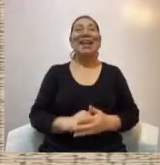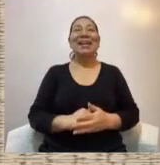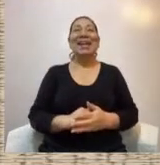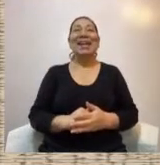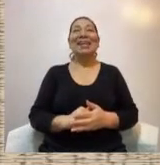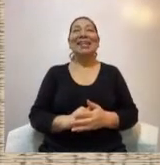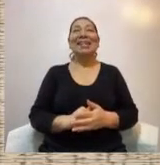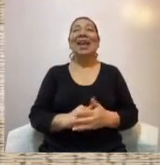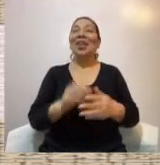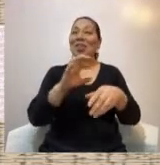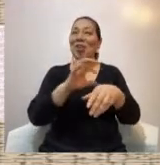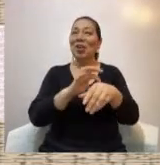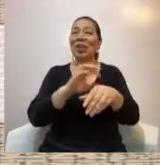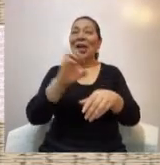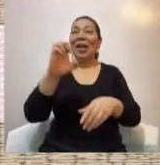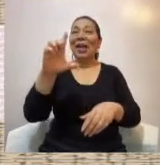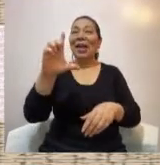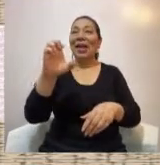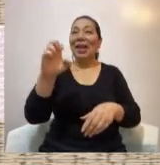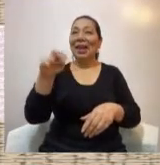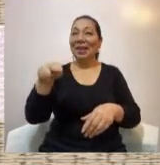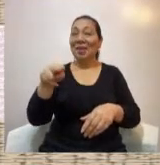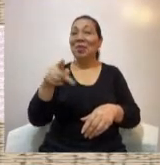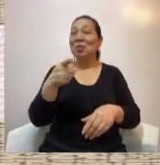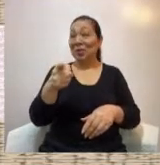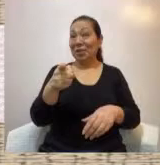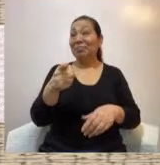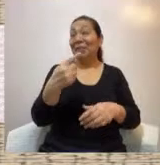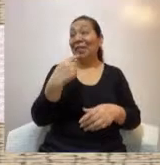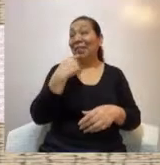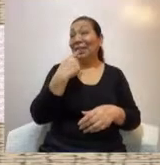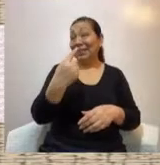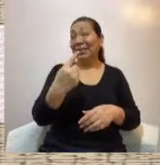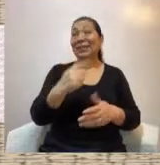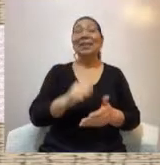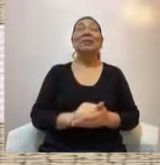muchísimas gracias, doctora Elena. Como